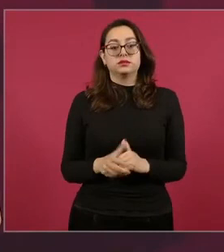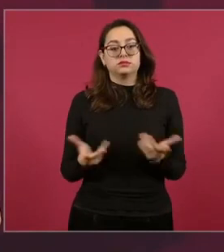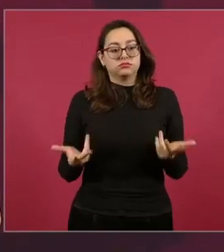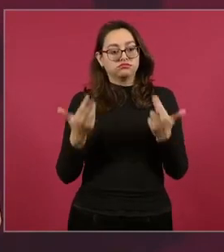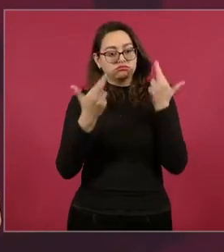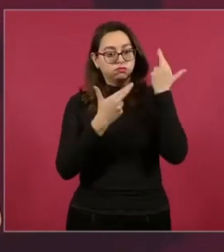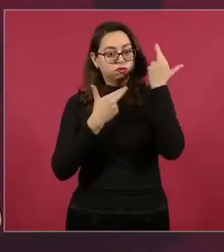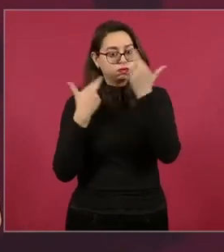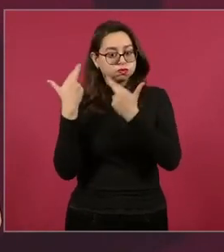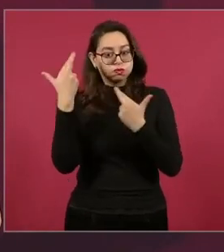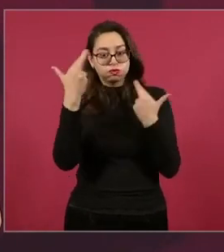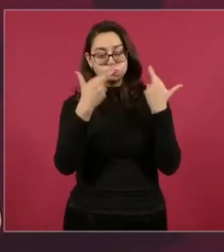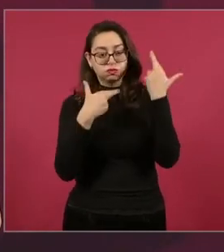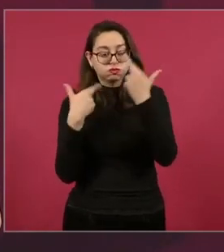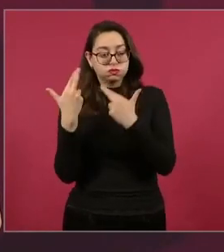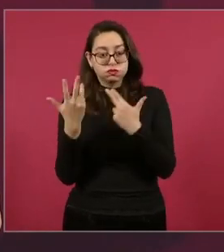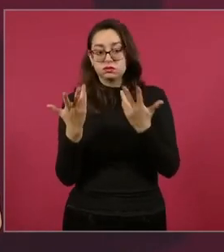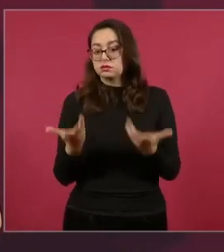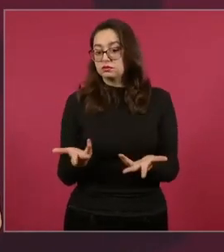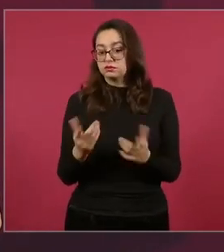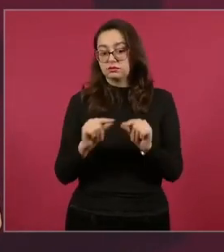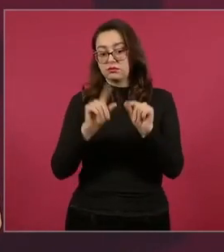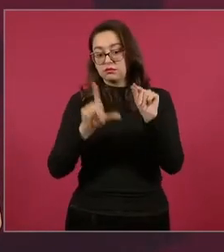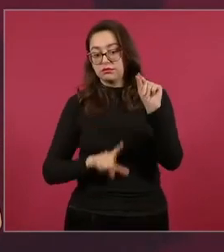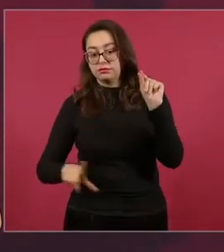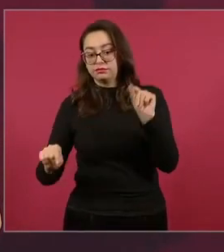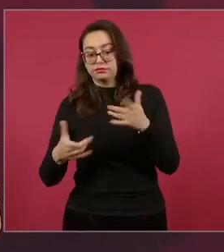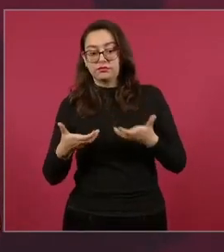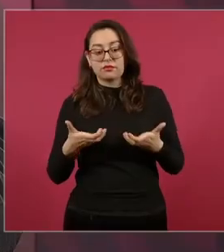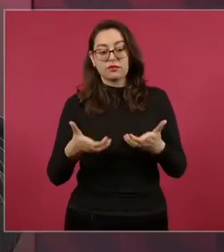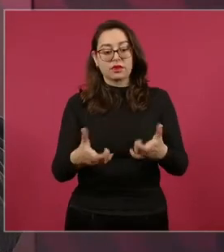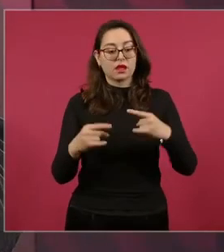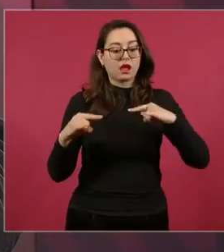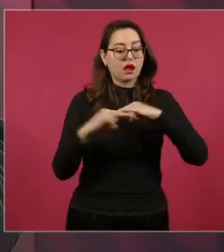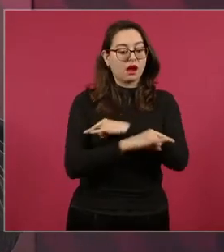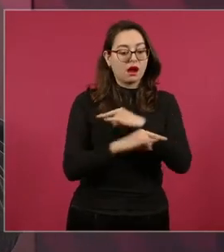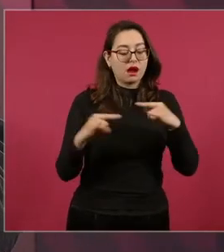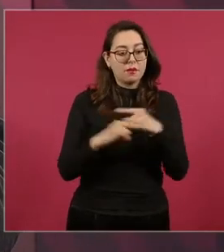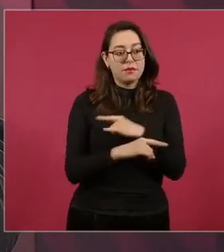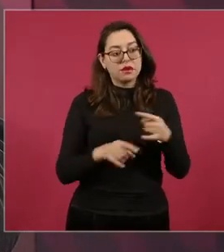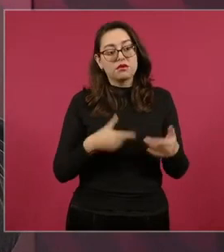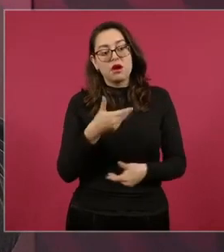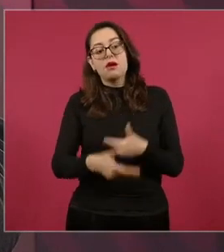evaluar cómo vamos en la construcción de carreteras, caminos rurales,